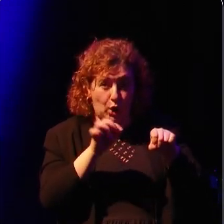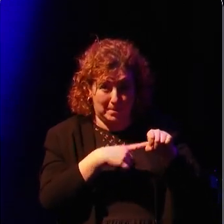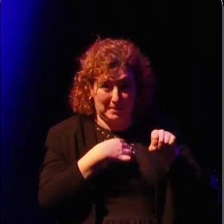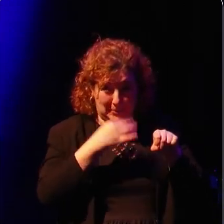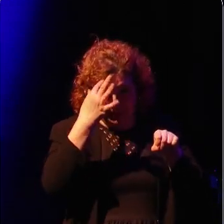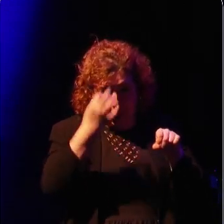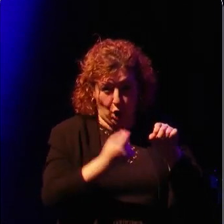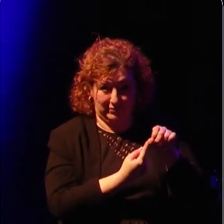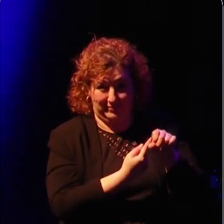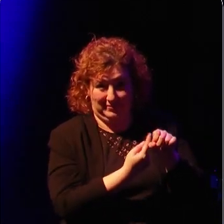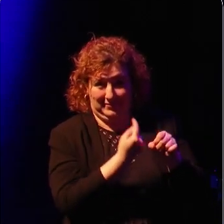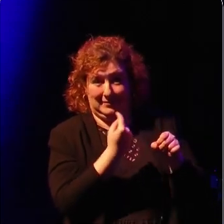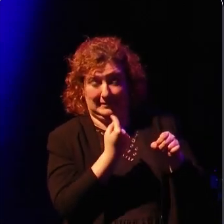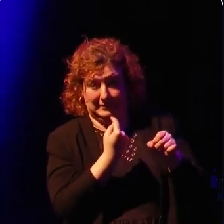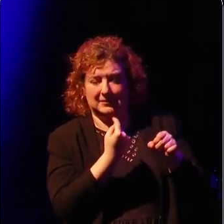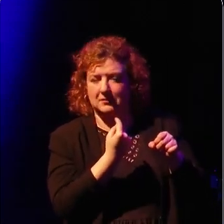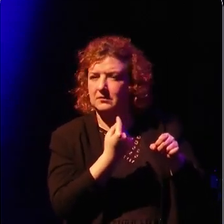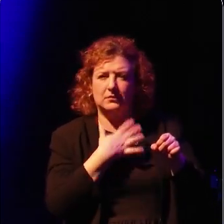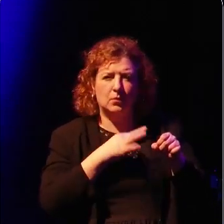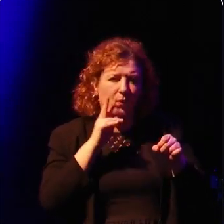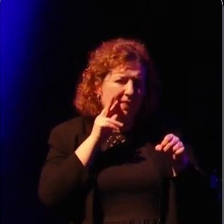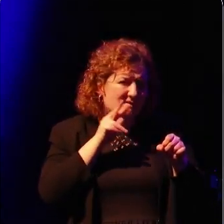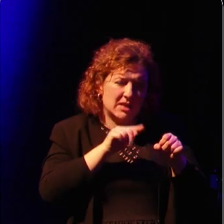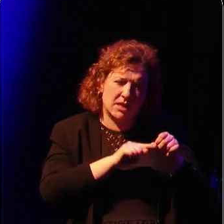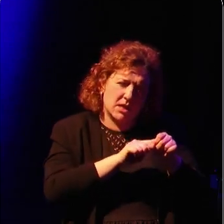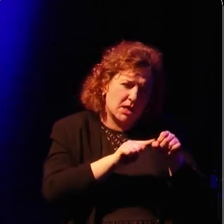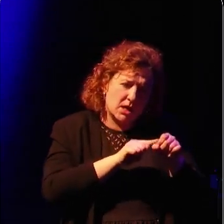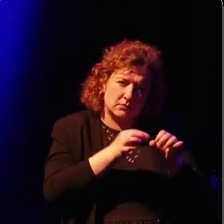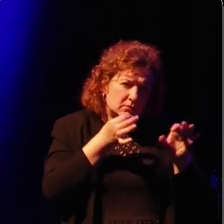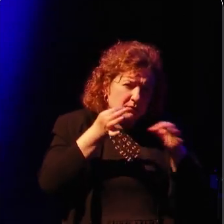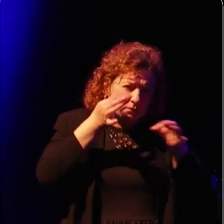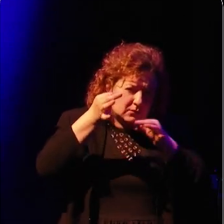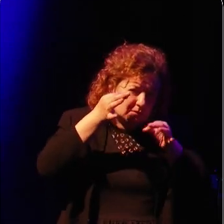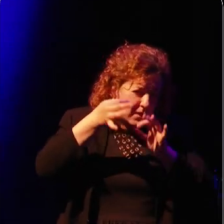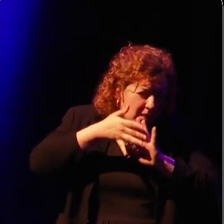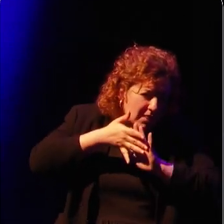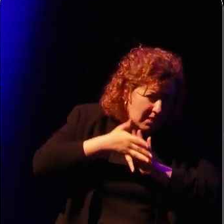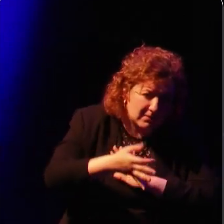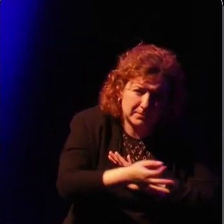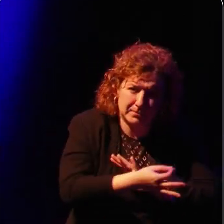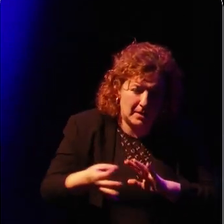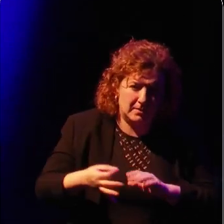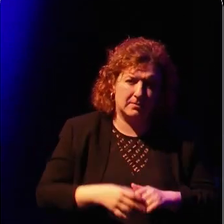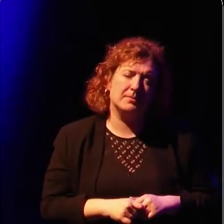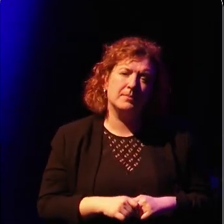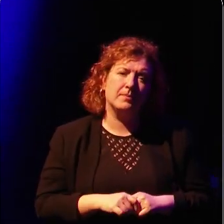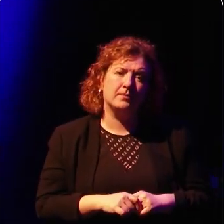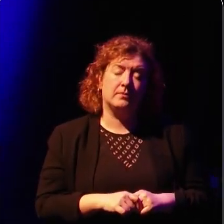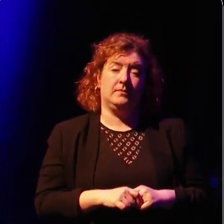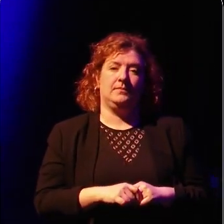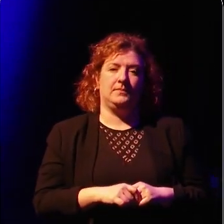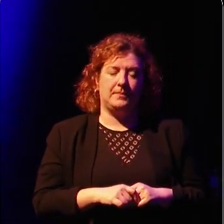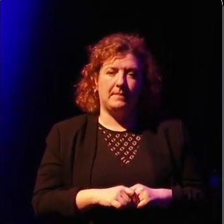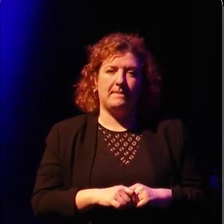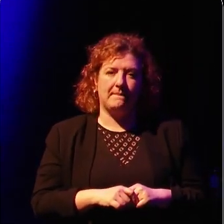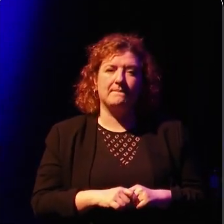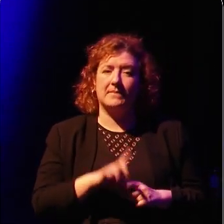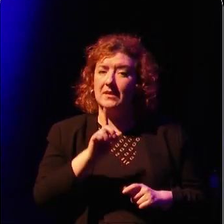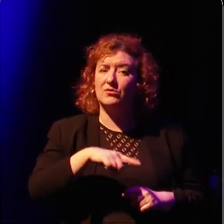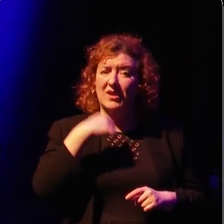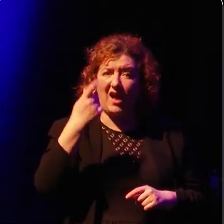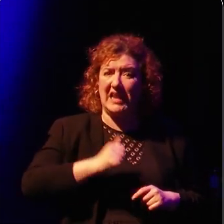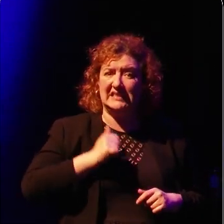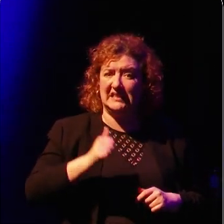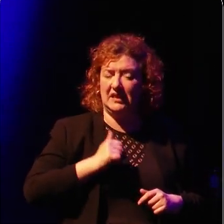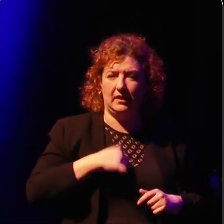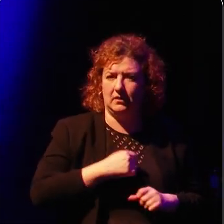el pelo y ver cómo es la base de ese poro. Hasta ahí llega la definición de la imagen. Y dices, esto es una cara